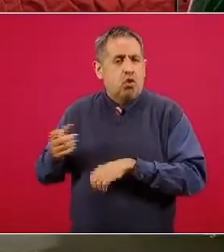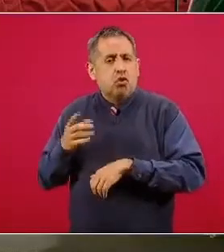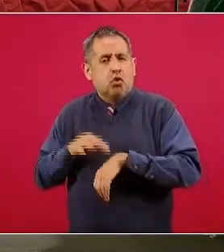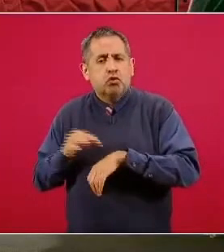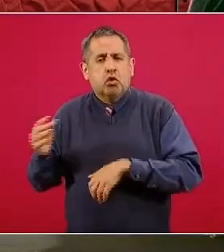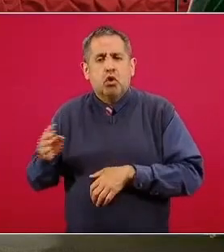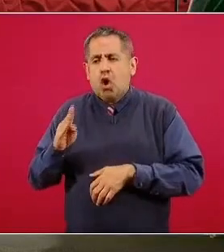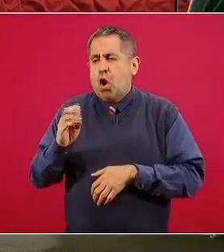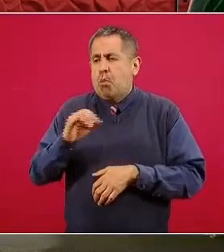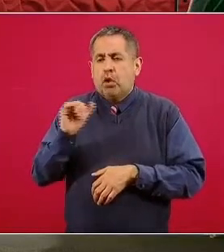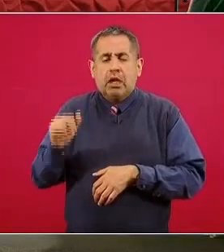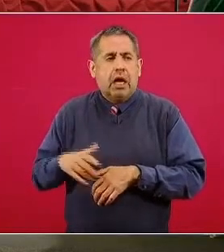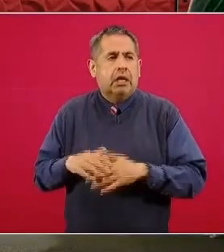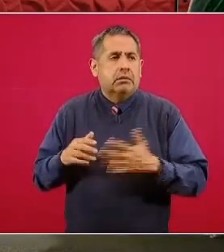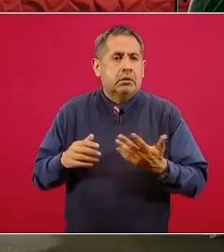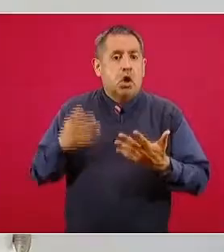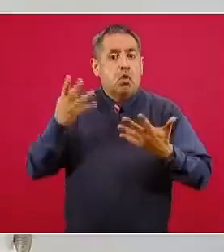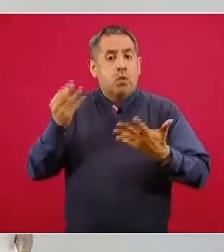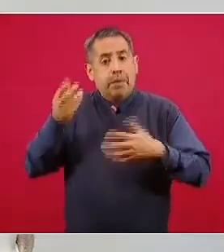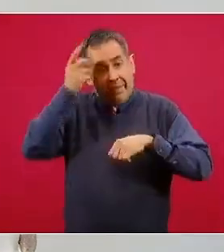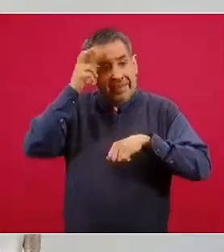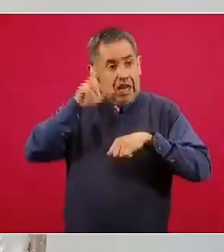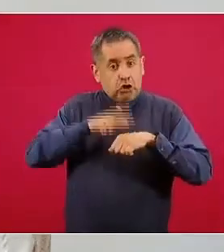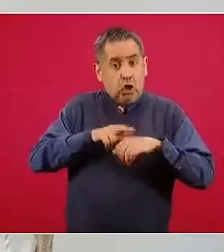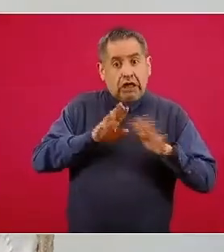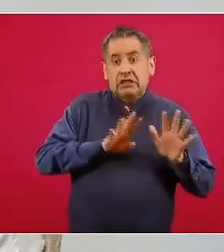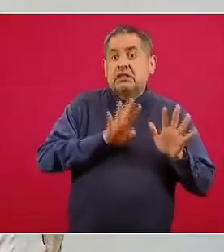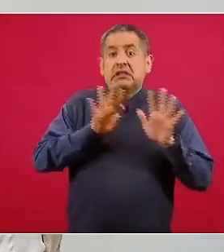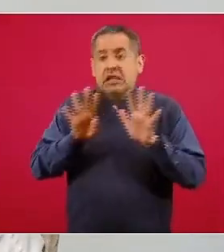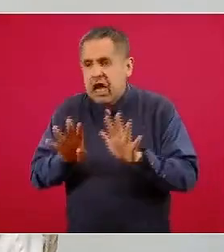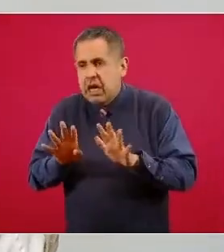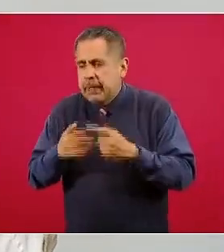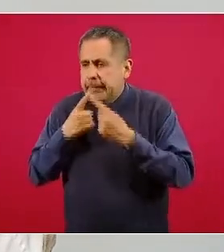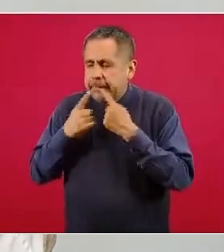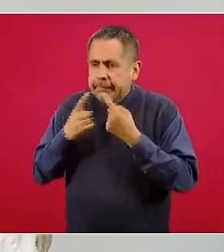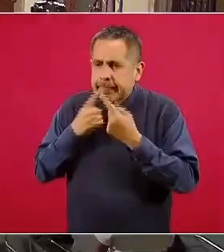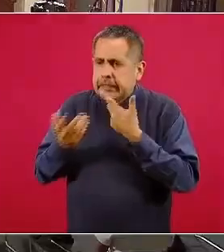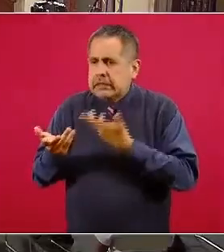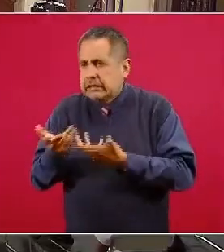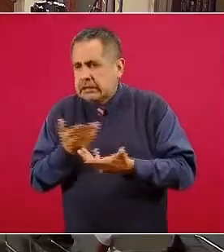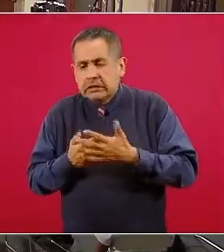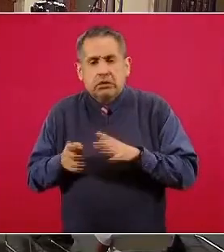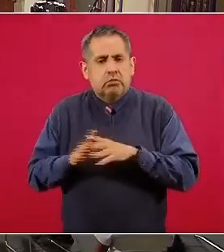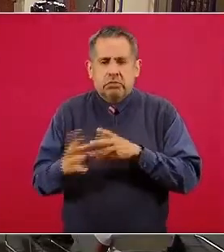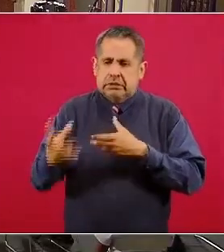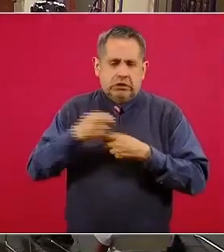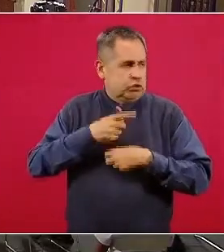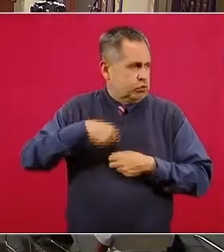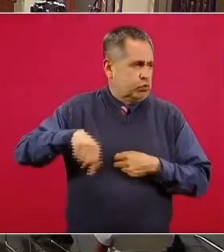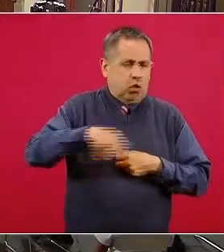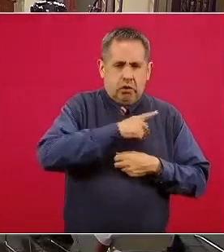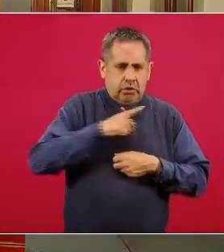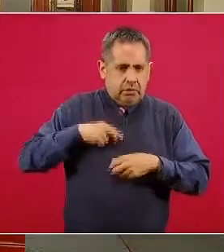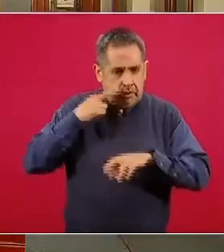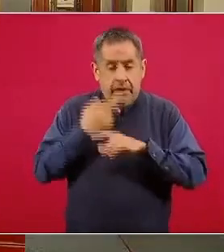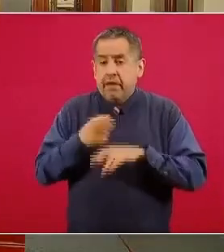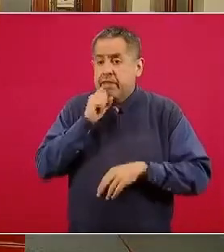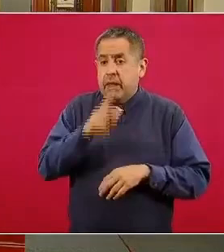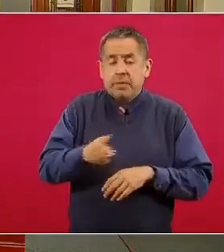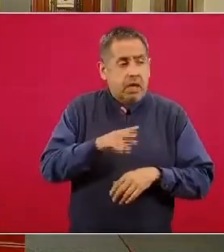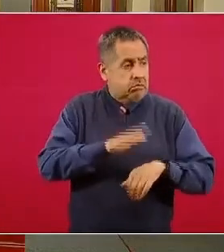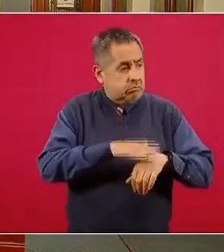Borja, 5 de los 9 directores normativos del Seguro Social, porque esto implica el involucramiento de todos, incluso de las